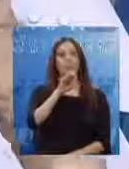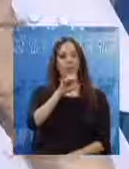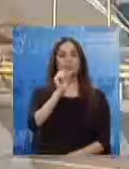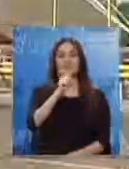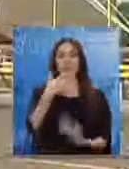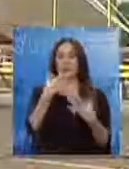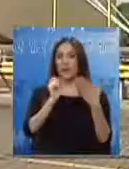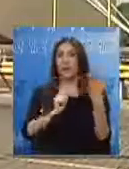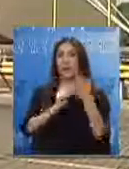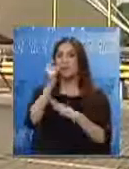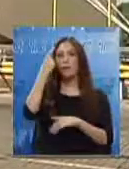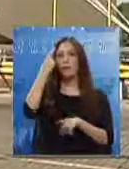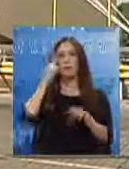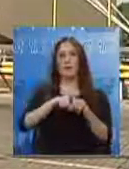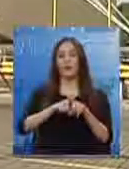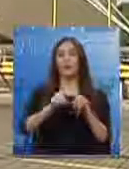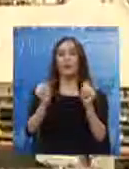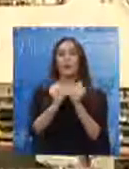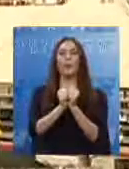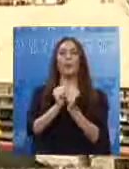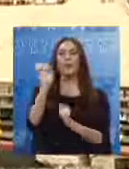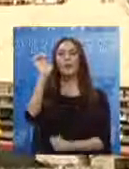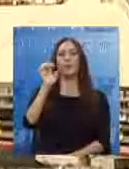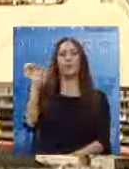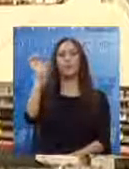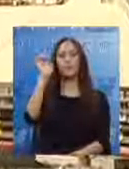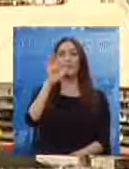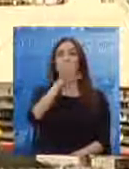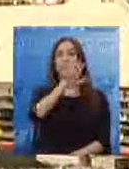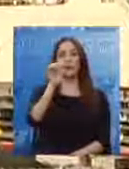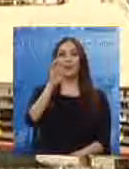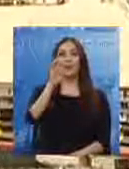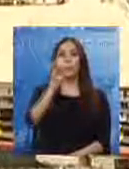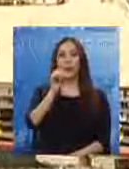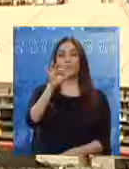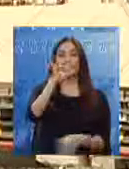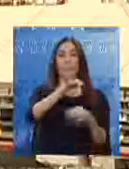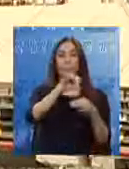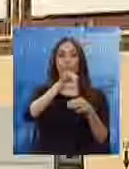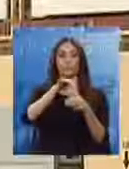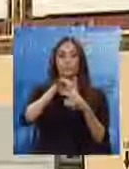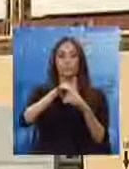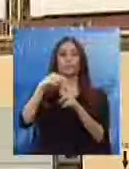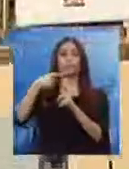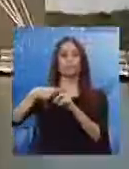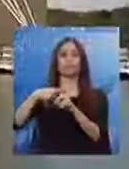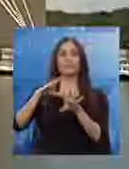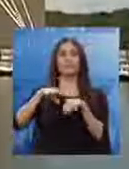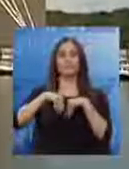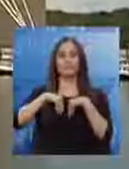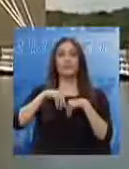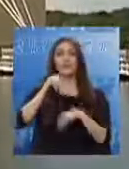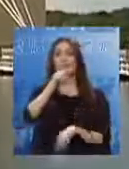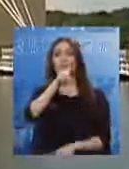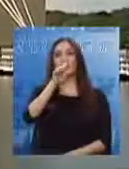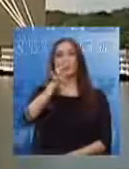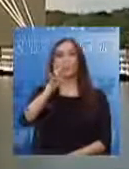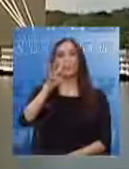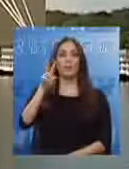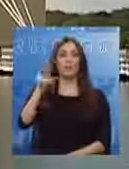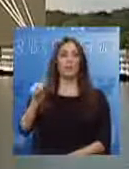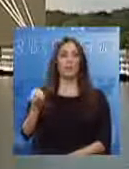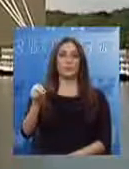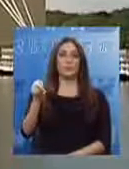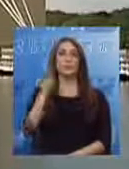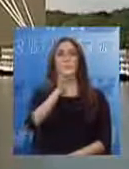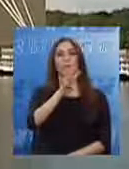Aprobado ya este acuerdo con la Unión Europea con 544 votos a favor, 144 en contra,